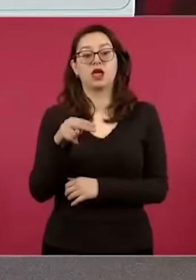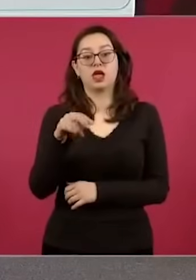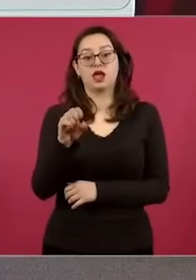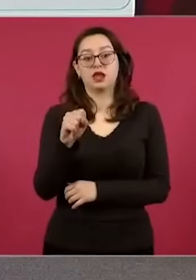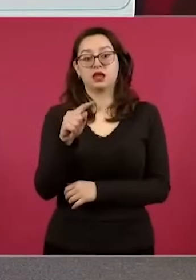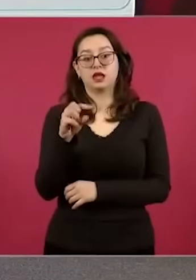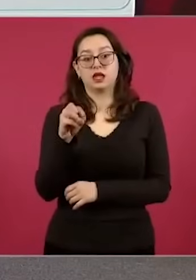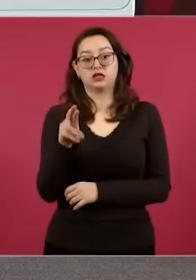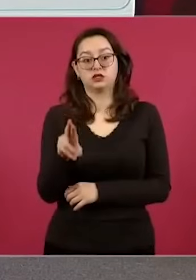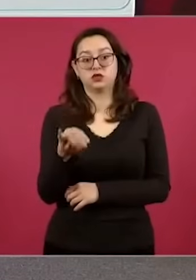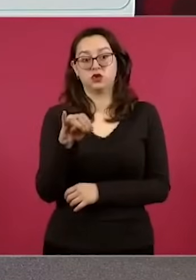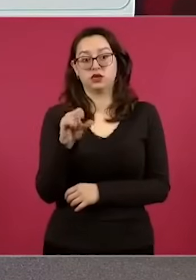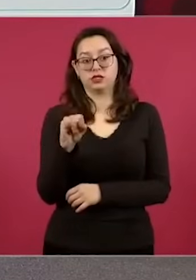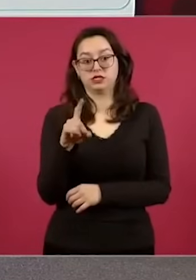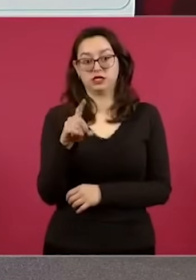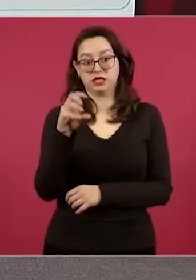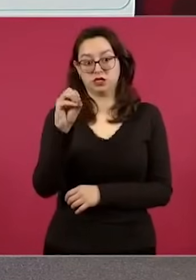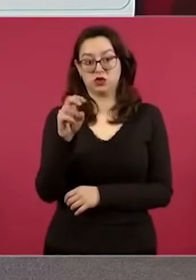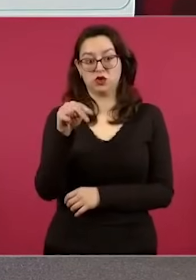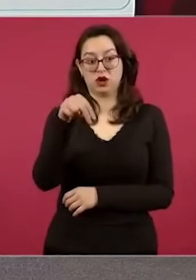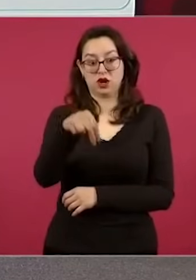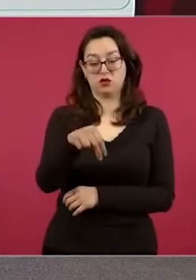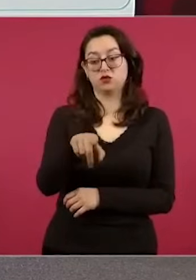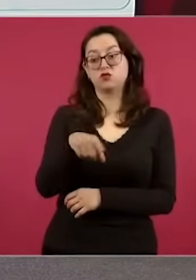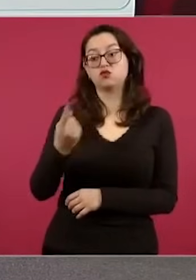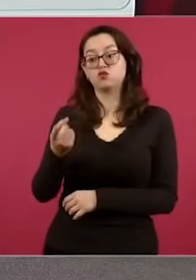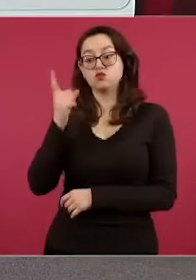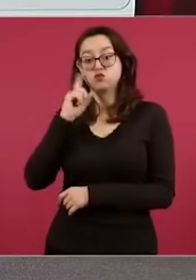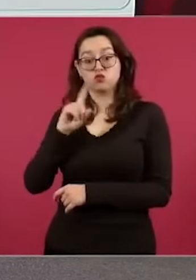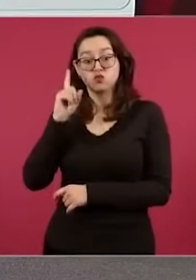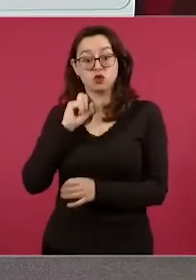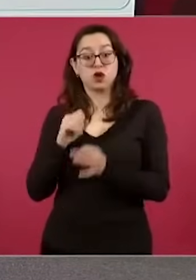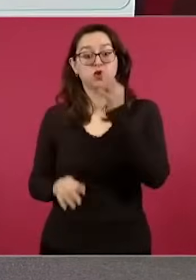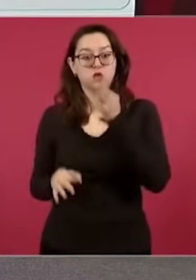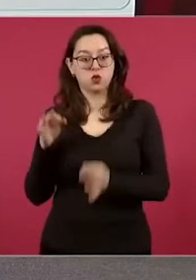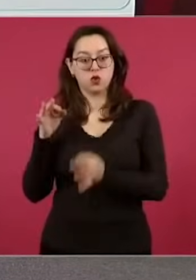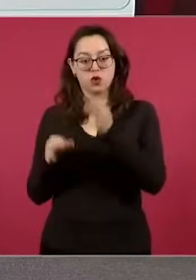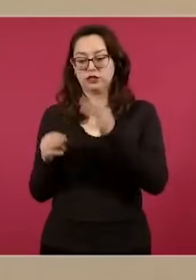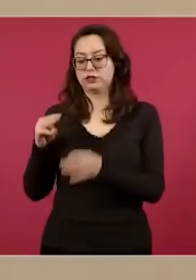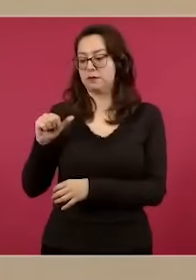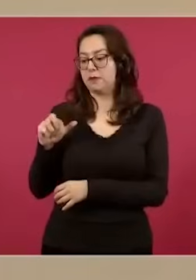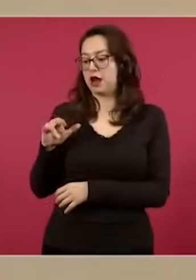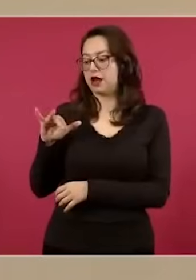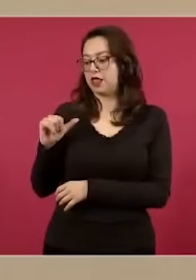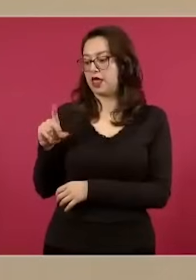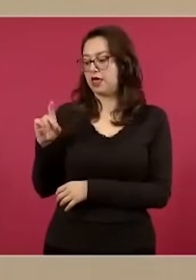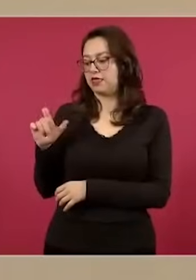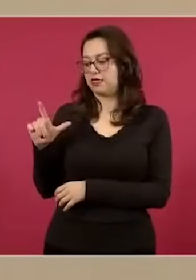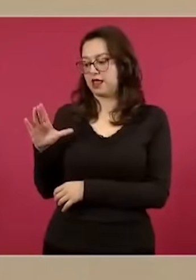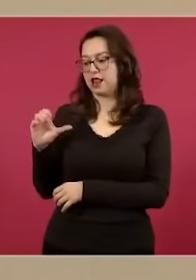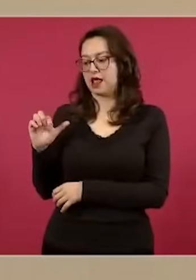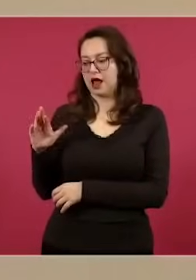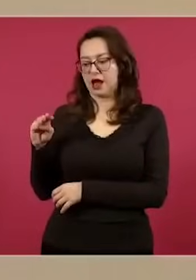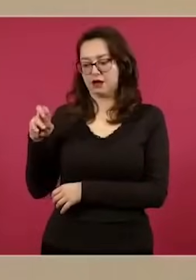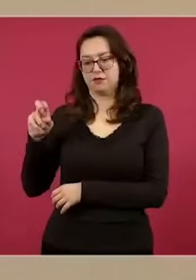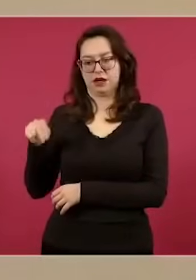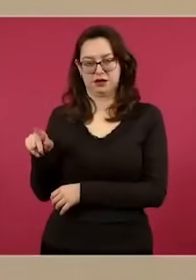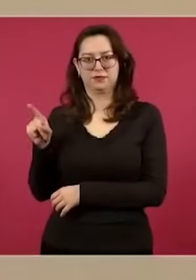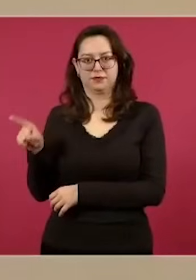aquí la jueza María del Carmen Sánchez Cisneros el mismo día de la detención